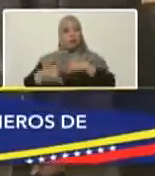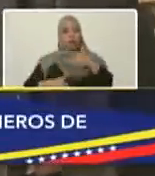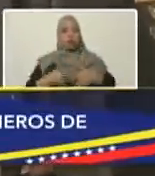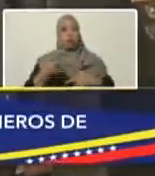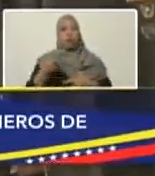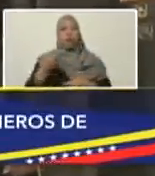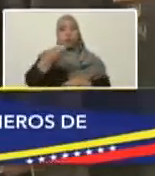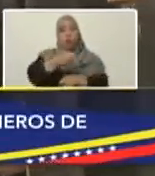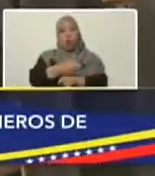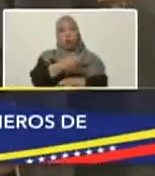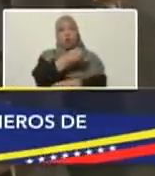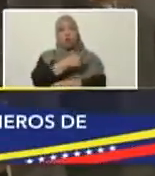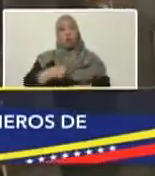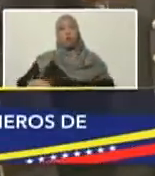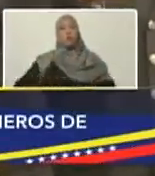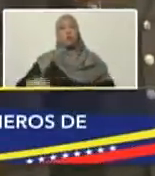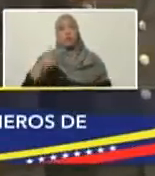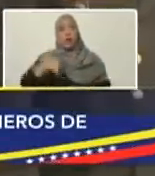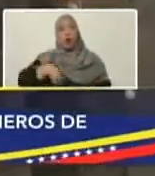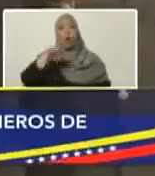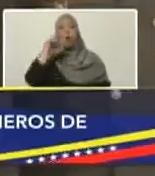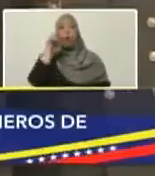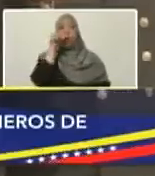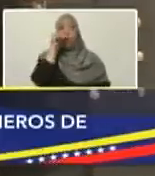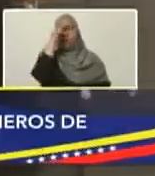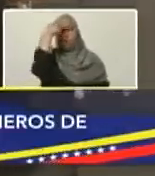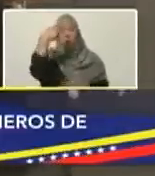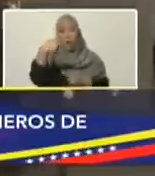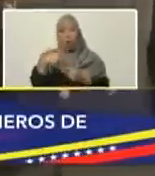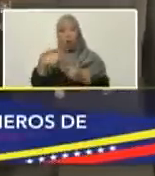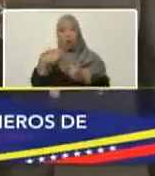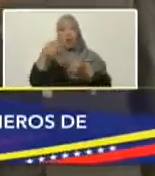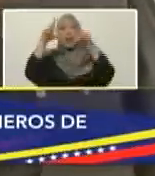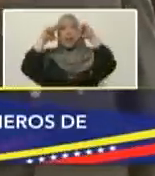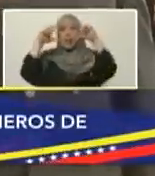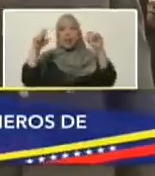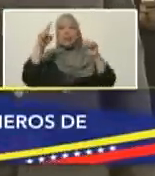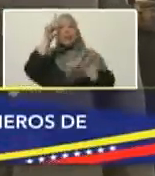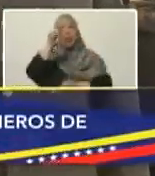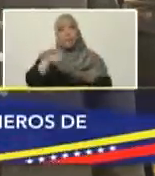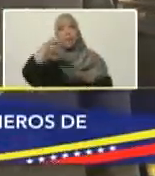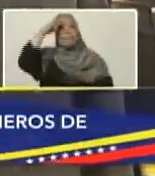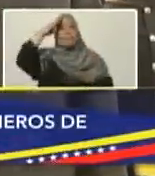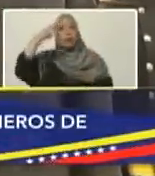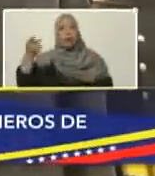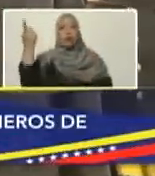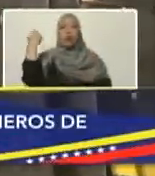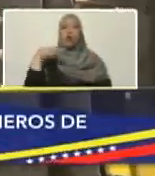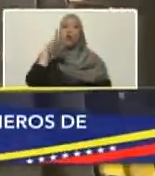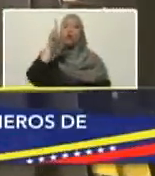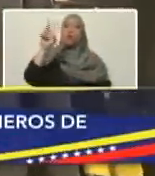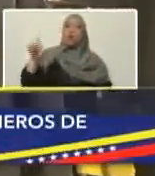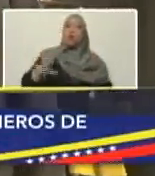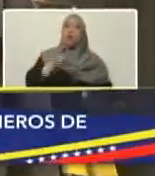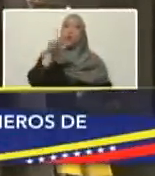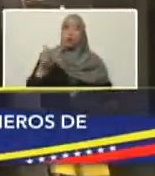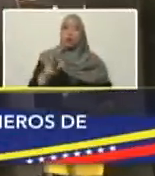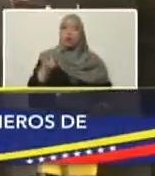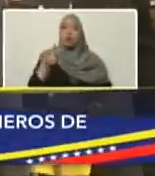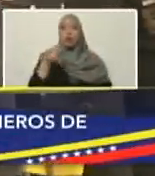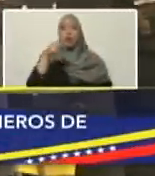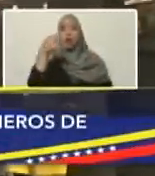ascensos de oficiales en la Guardia de Honor Presidencial y de Contrainteligencia Militar el pasado 2 de julio.